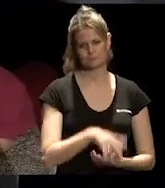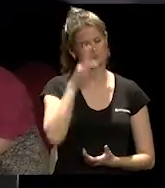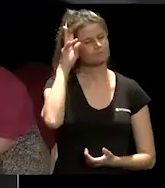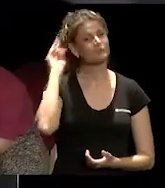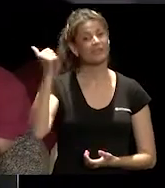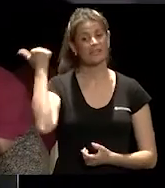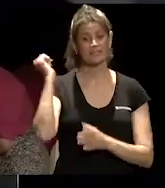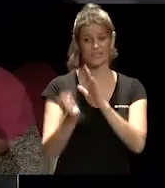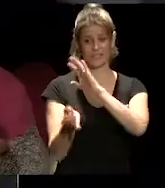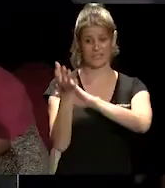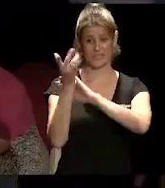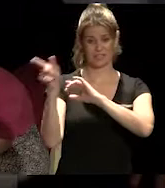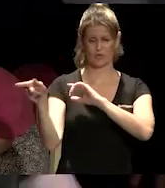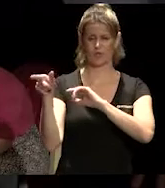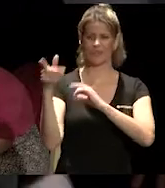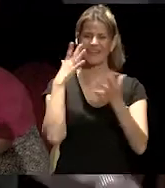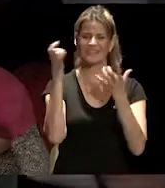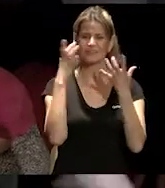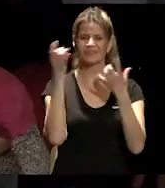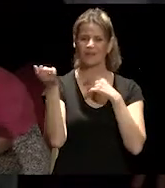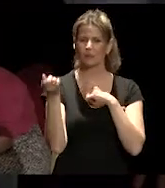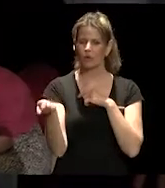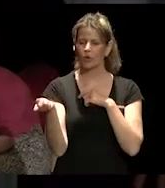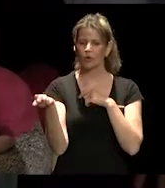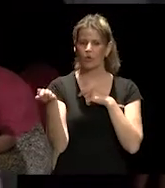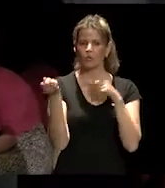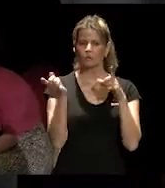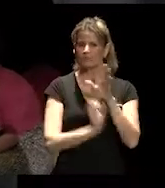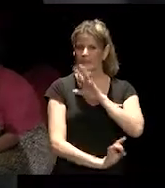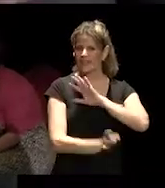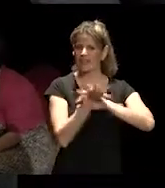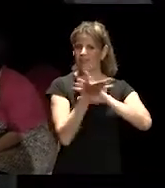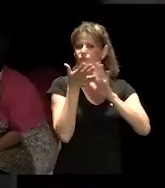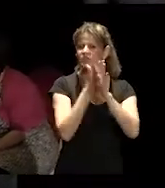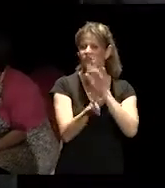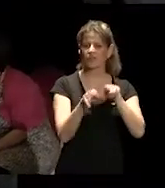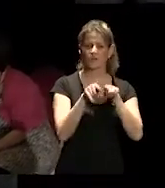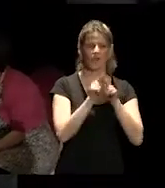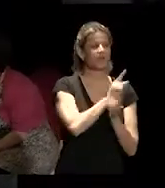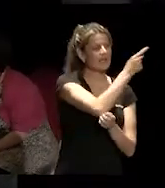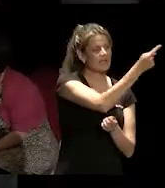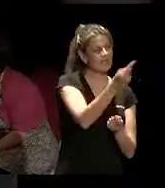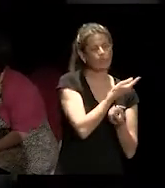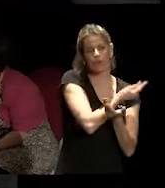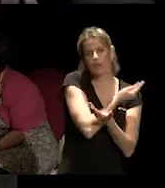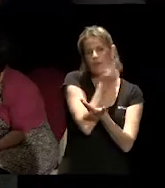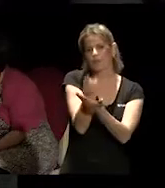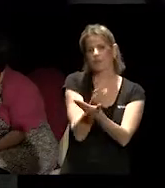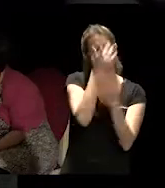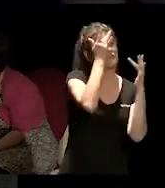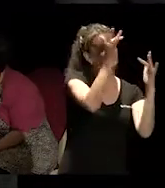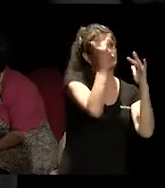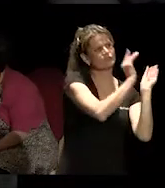Esta creación es un espectáculo, este espectáculo es un espectáculo de creación, significa que está hecho con las aportaciones